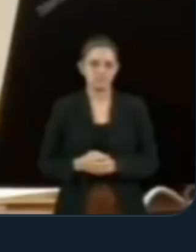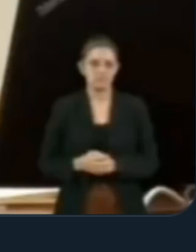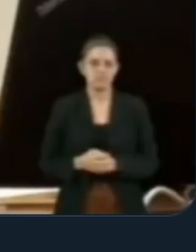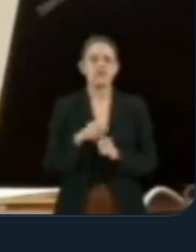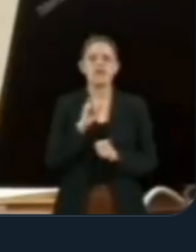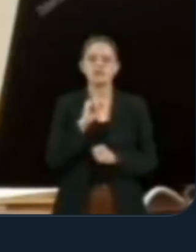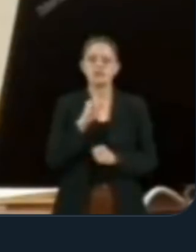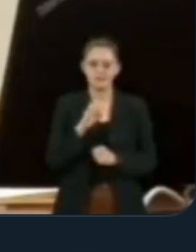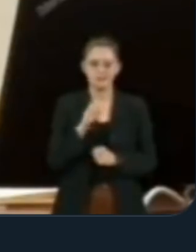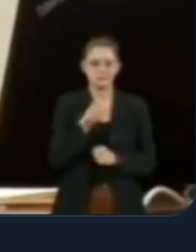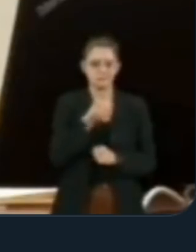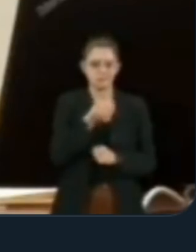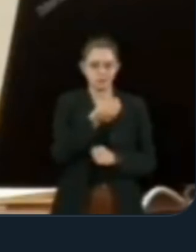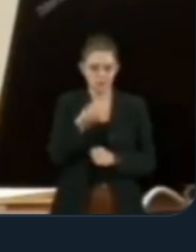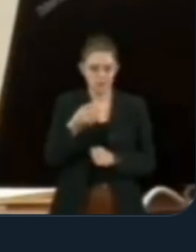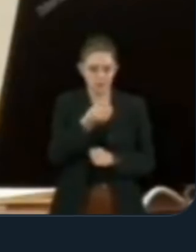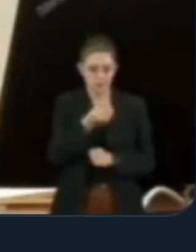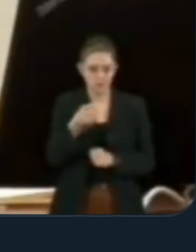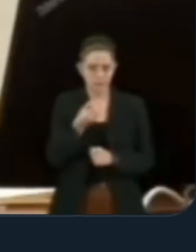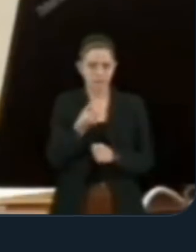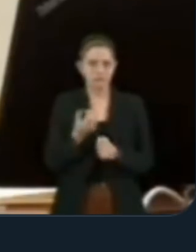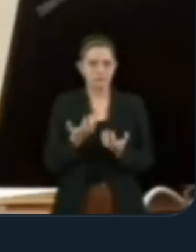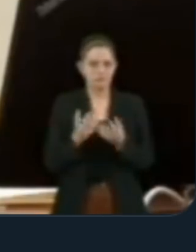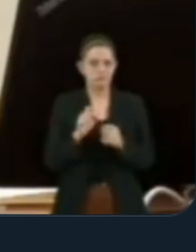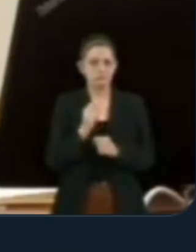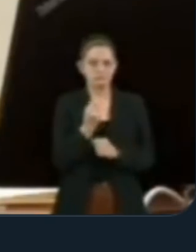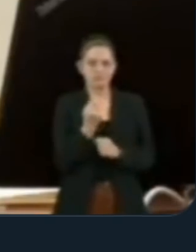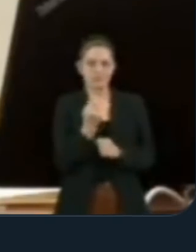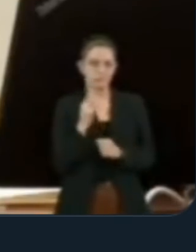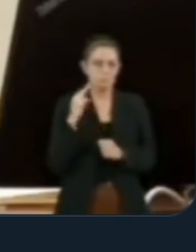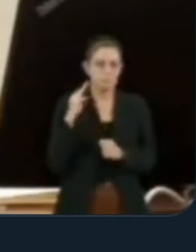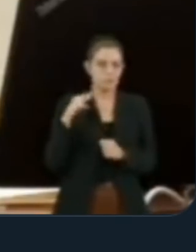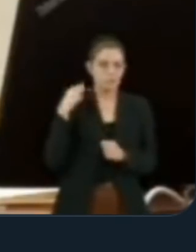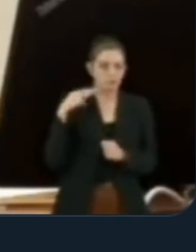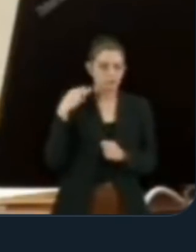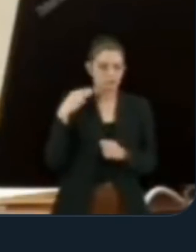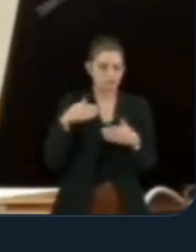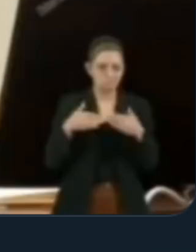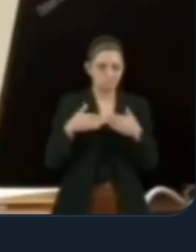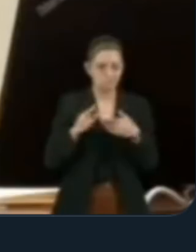El INE está organizando, y a partir del 25 de marzo,